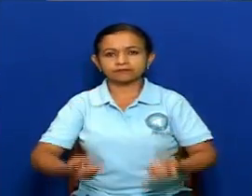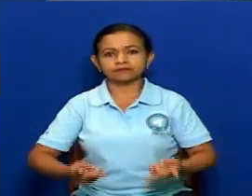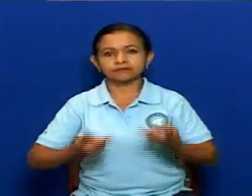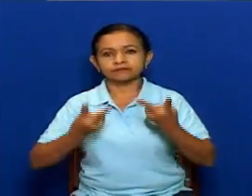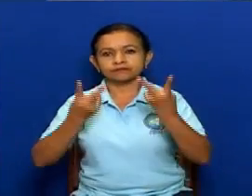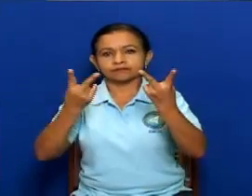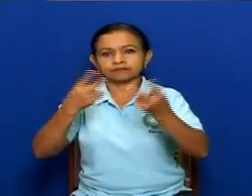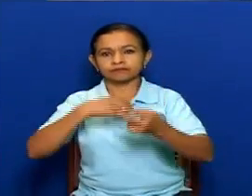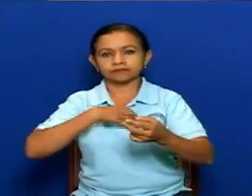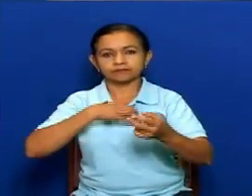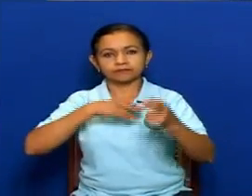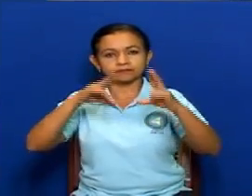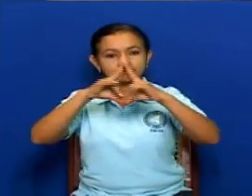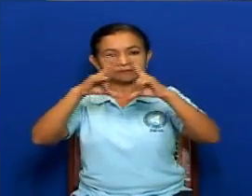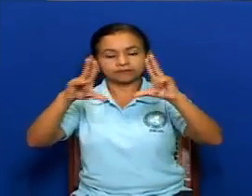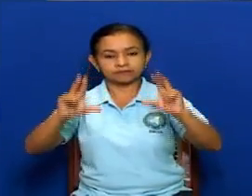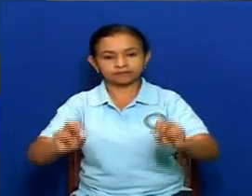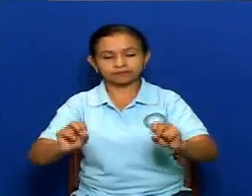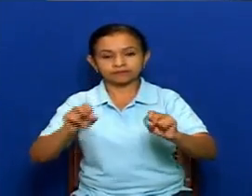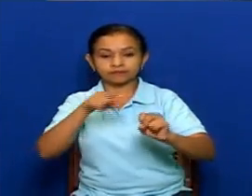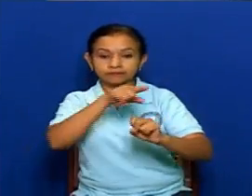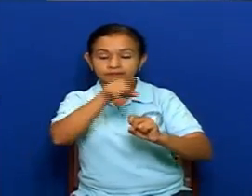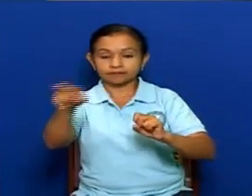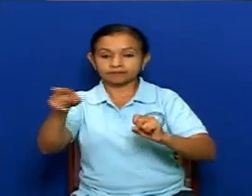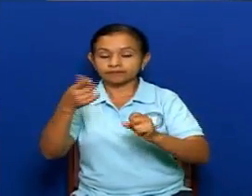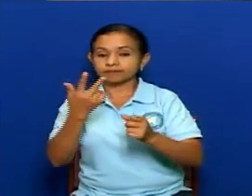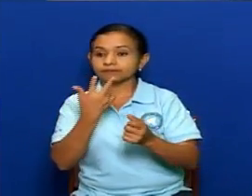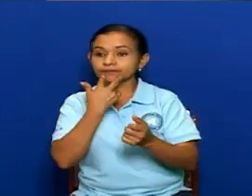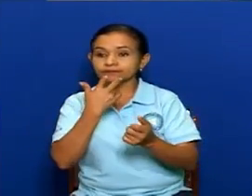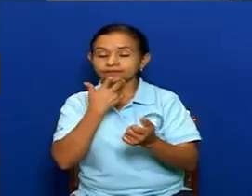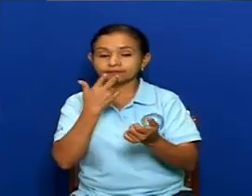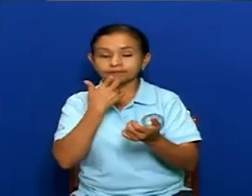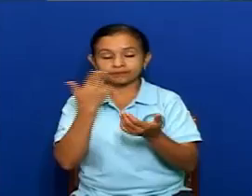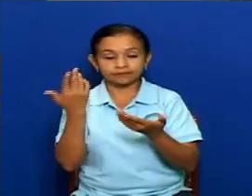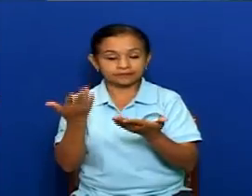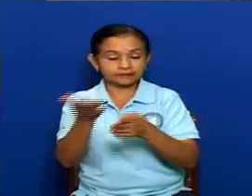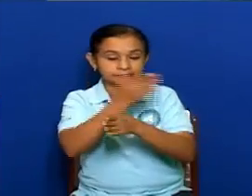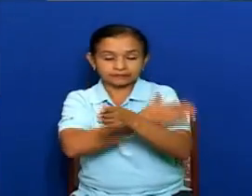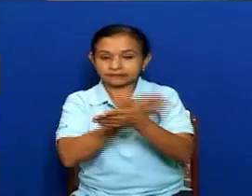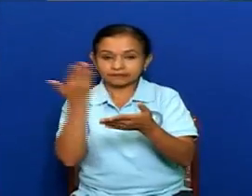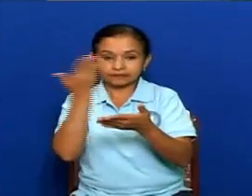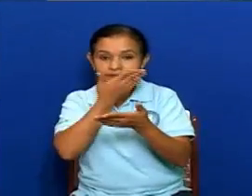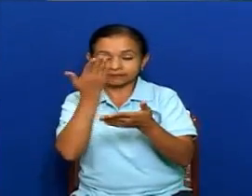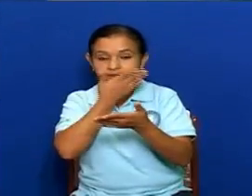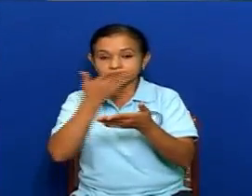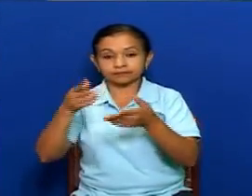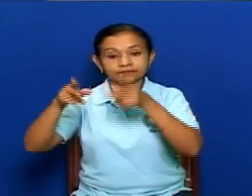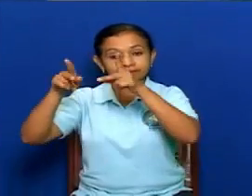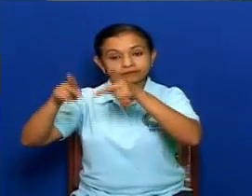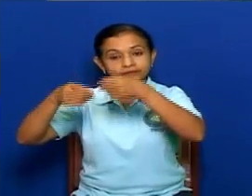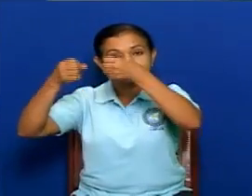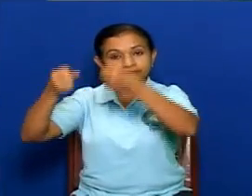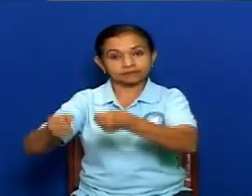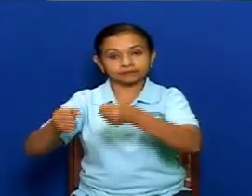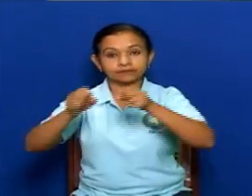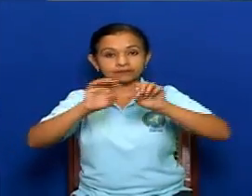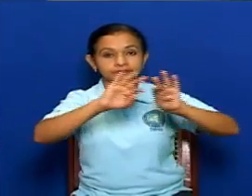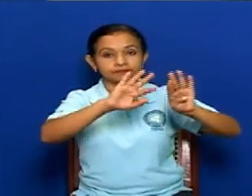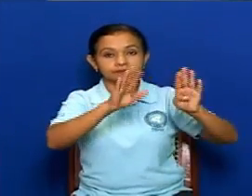de Nicaragua se habían quedado un poco rezagados, principalmente a todos esos compañeros y compañeras que